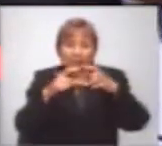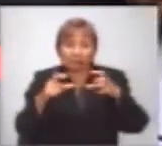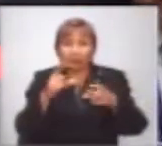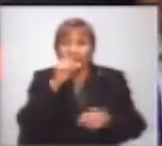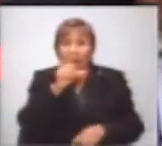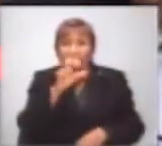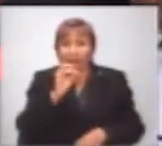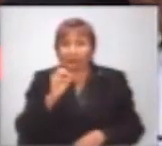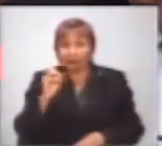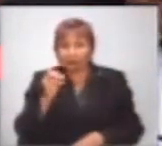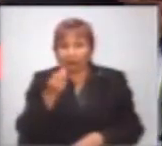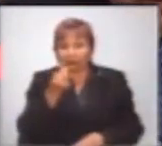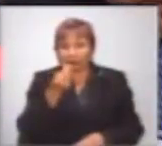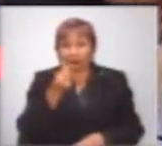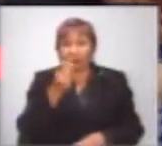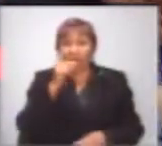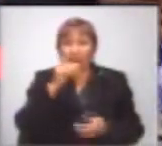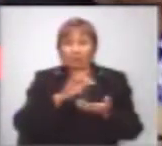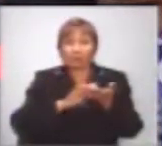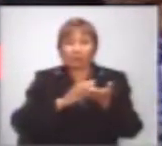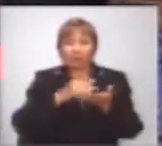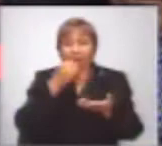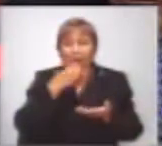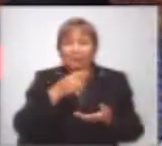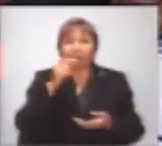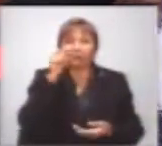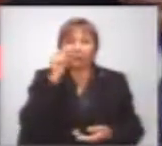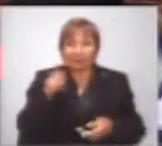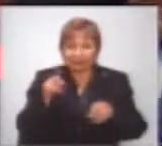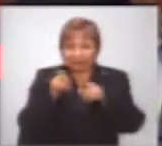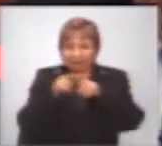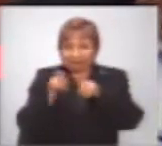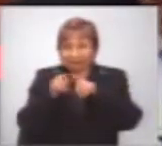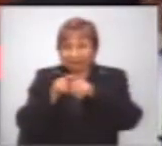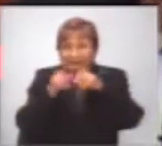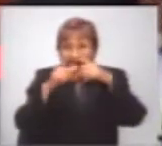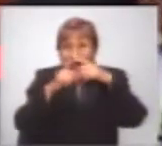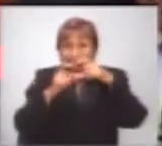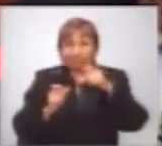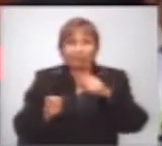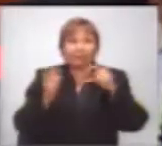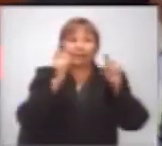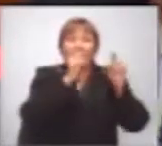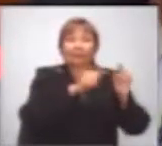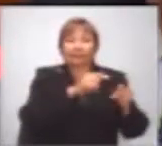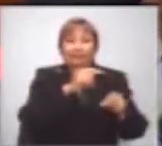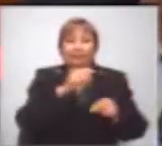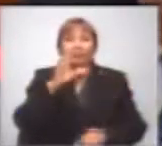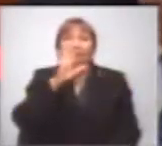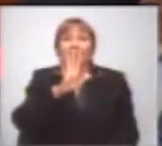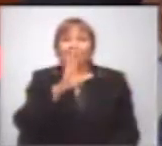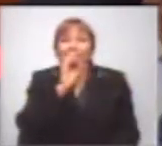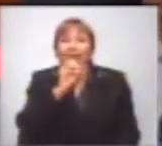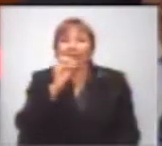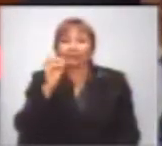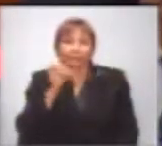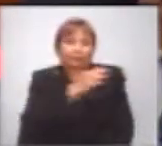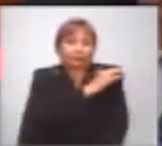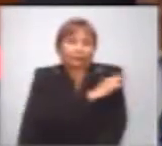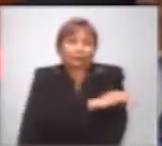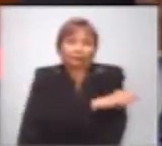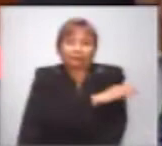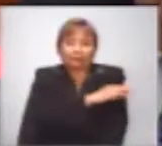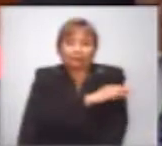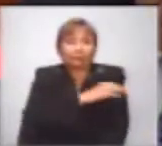100 soles en una farmacia, esa misma receta le cobran 500 soles en una clínica, o no han